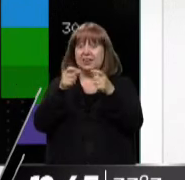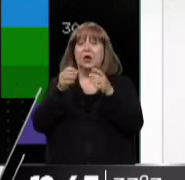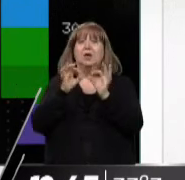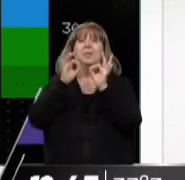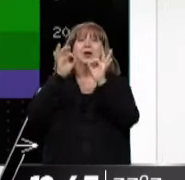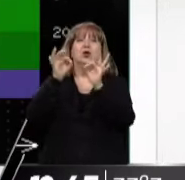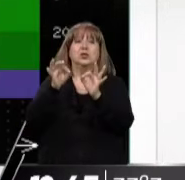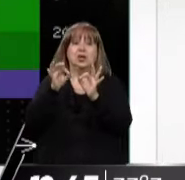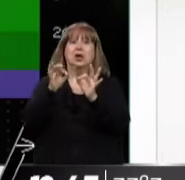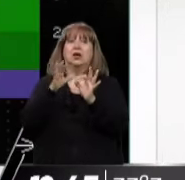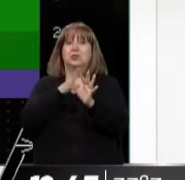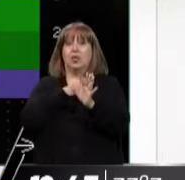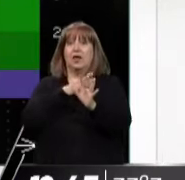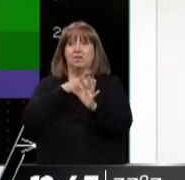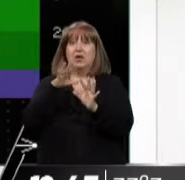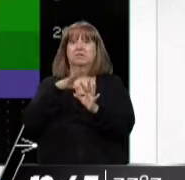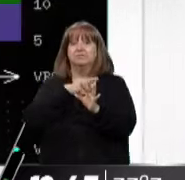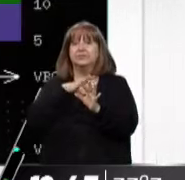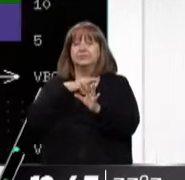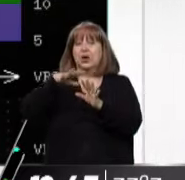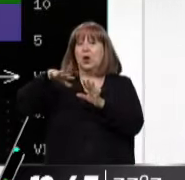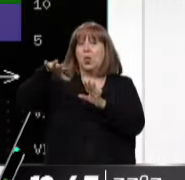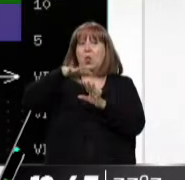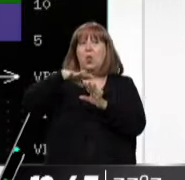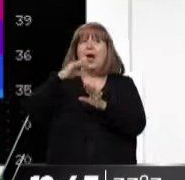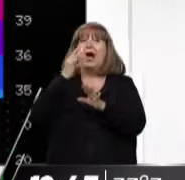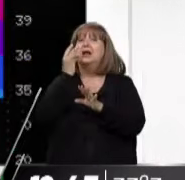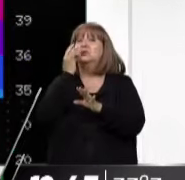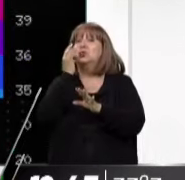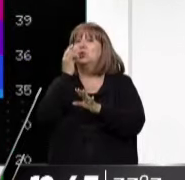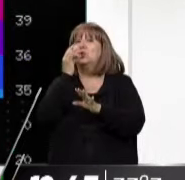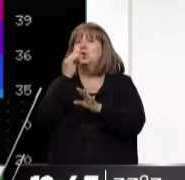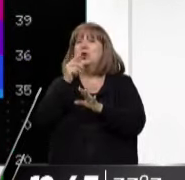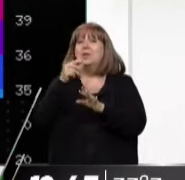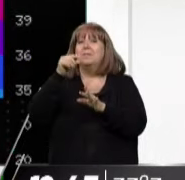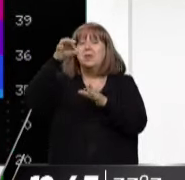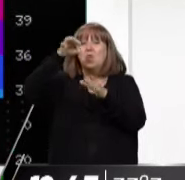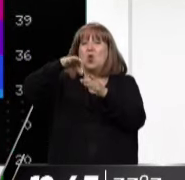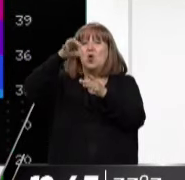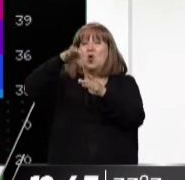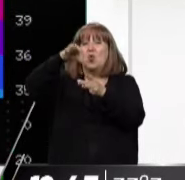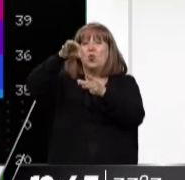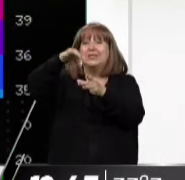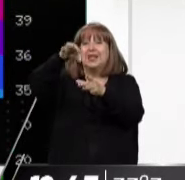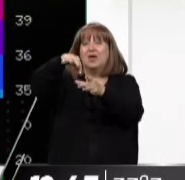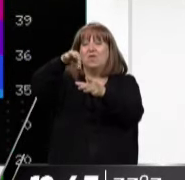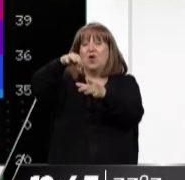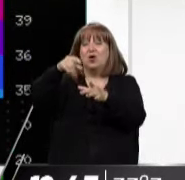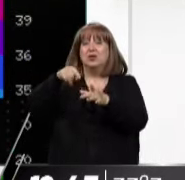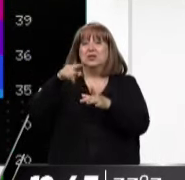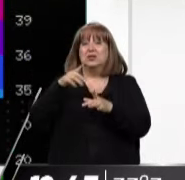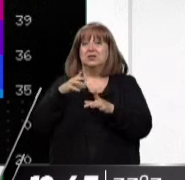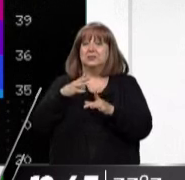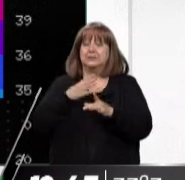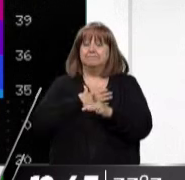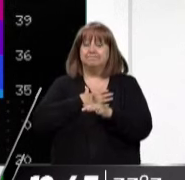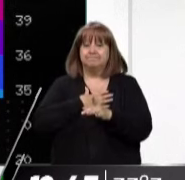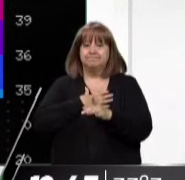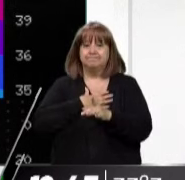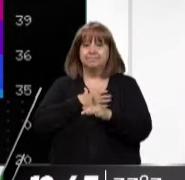a la zona, todavía está en zona productiva. Todo lo que es el perímetro que uno ve con una línea azul sí. es zona cultivada. Lamentablemente sigue precipitando en